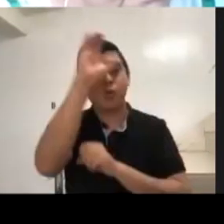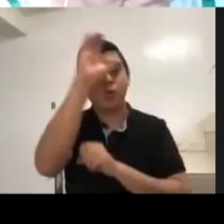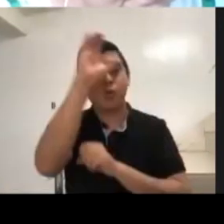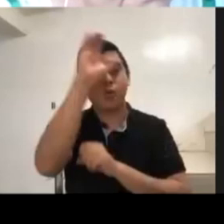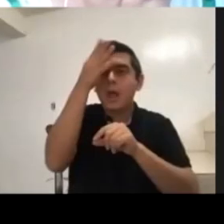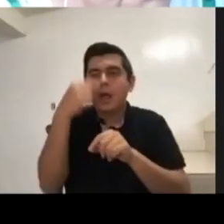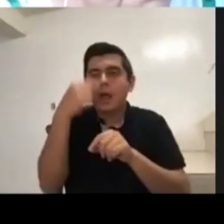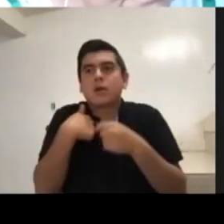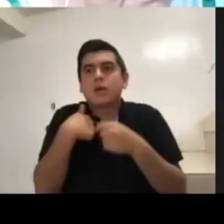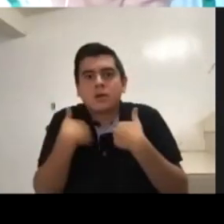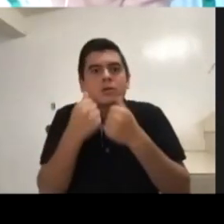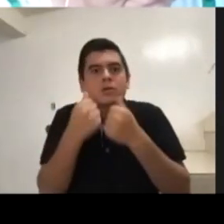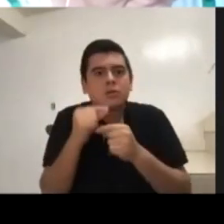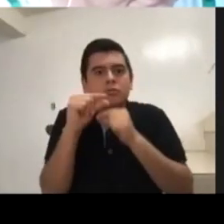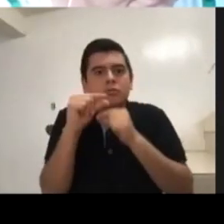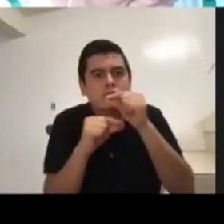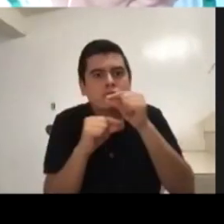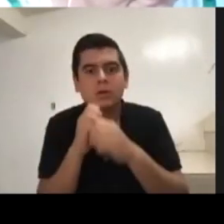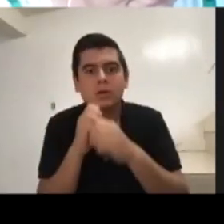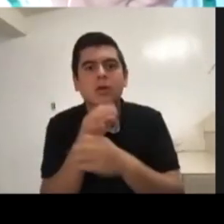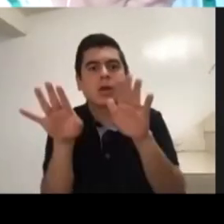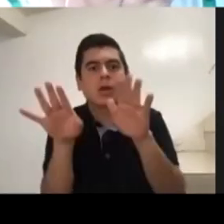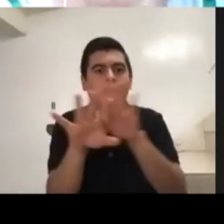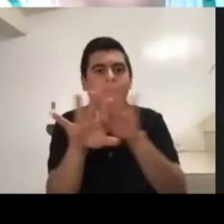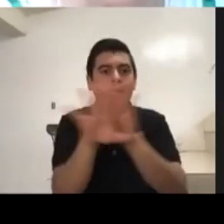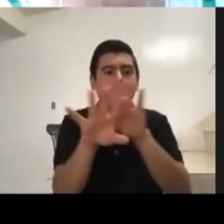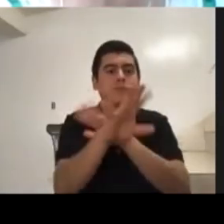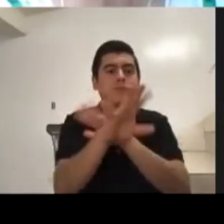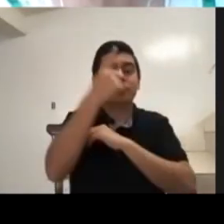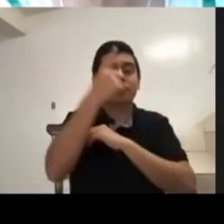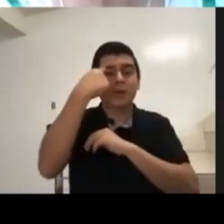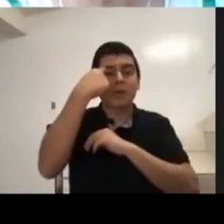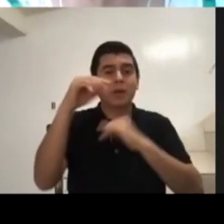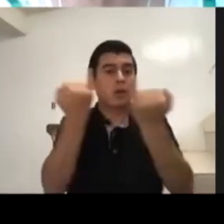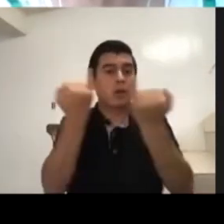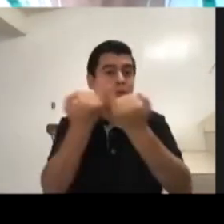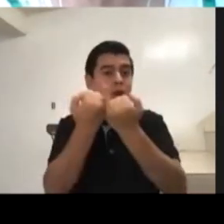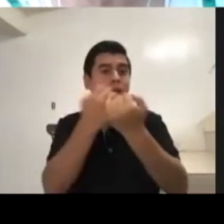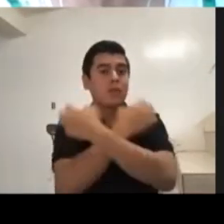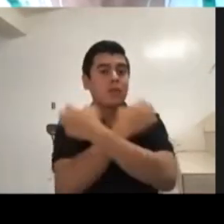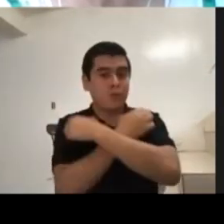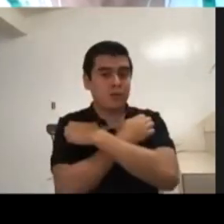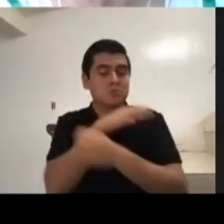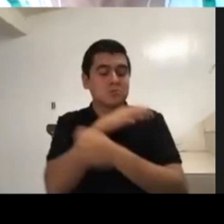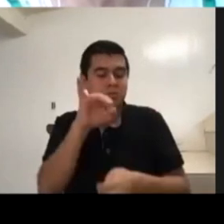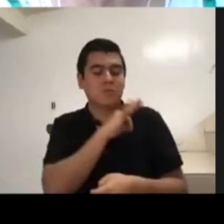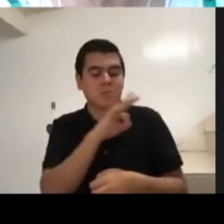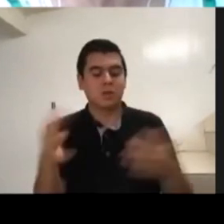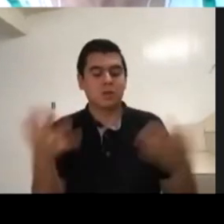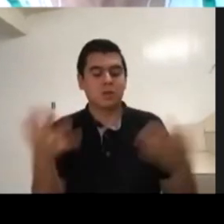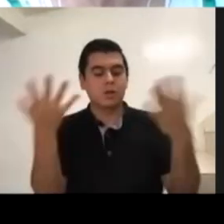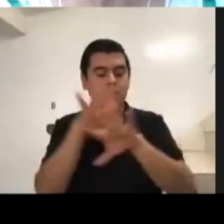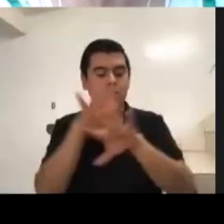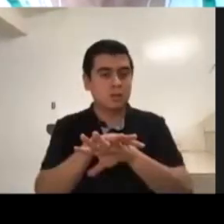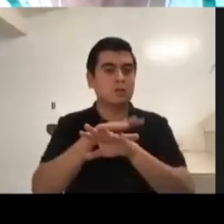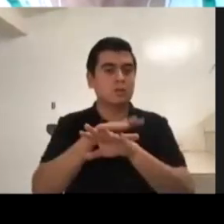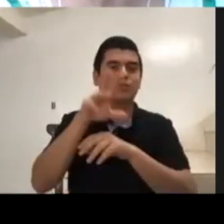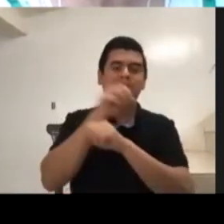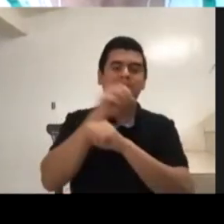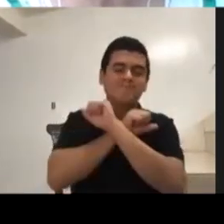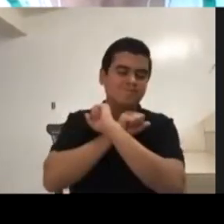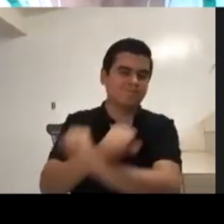esta perspectiva de exclusión. Necesitamos, como menciona Adriana por principio,